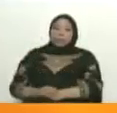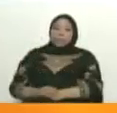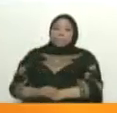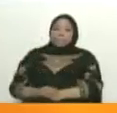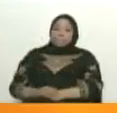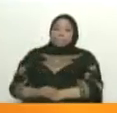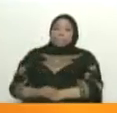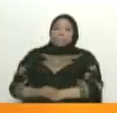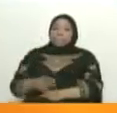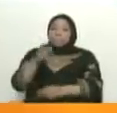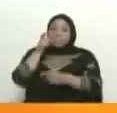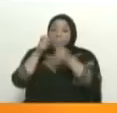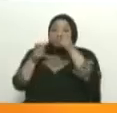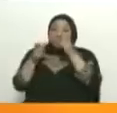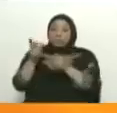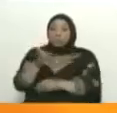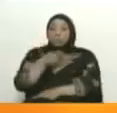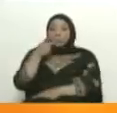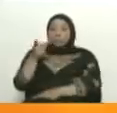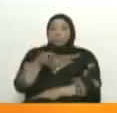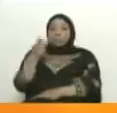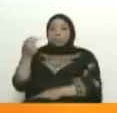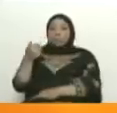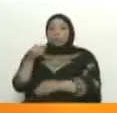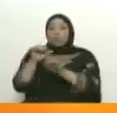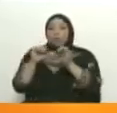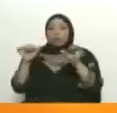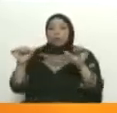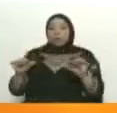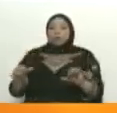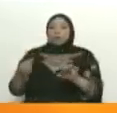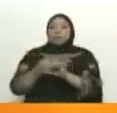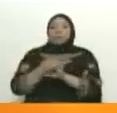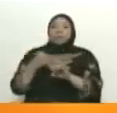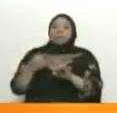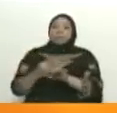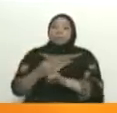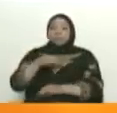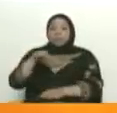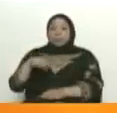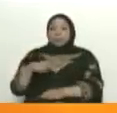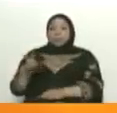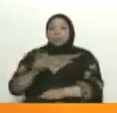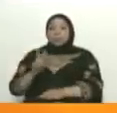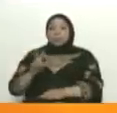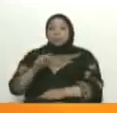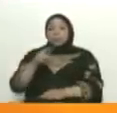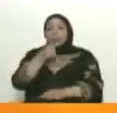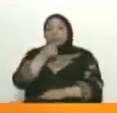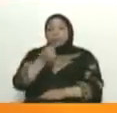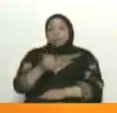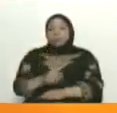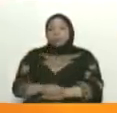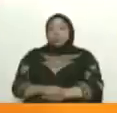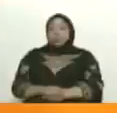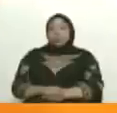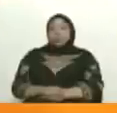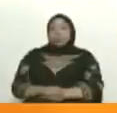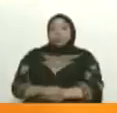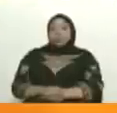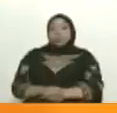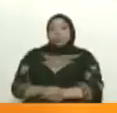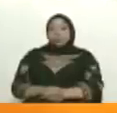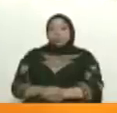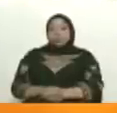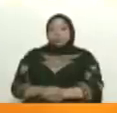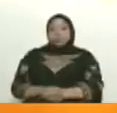de dirimir los asuntos políticos por la vía electoral como el sistema electoral de Venezuela. Se dice fácil, pero